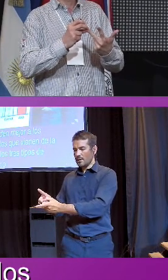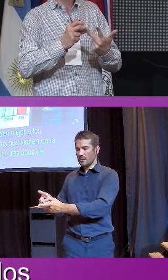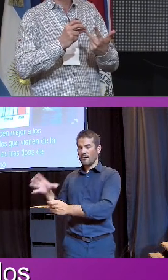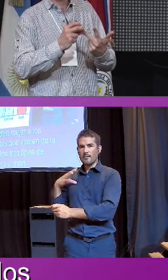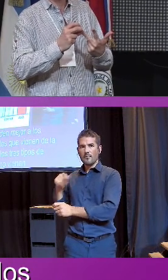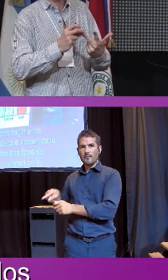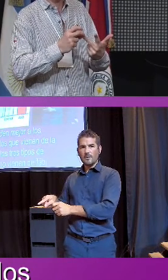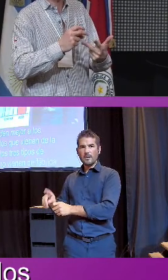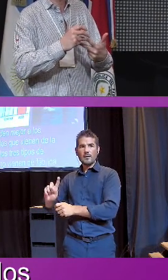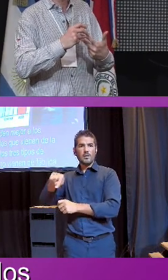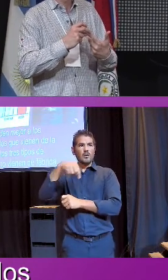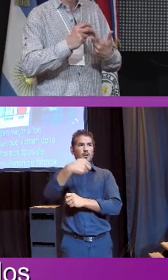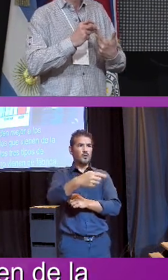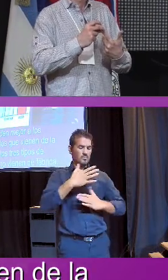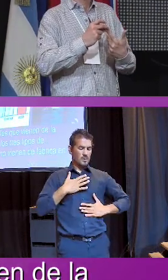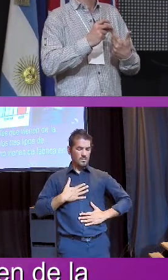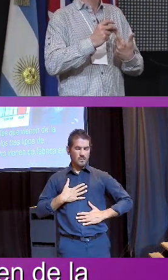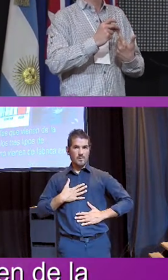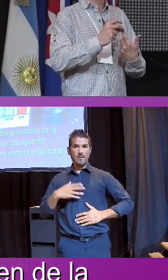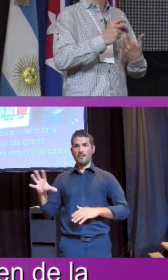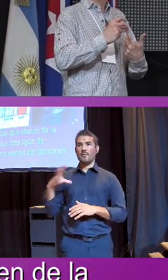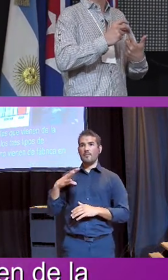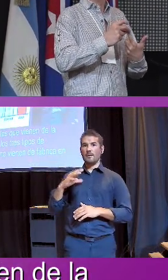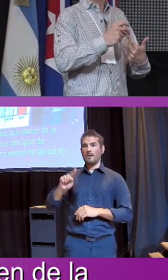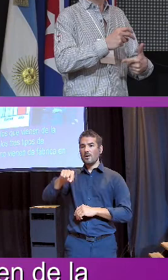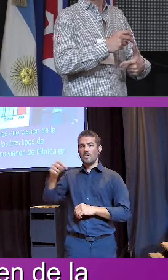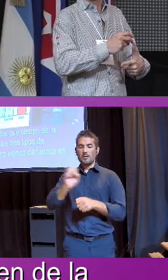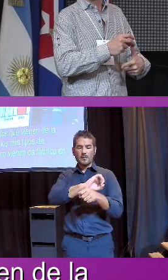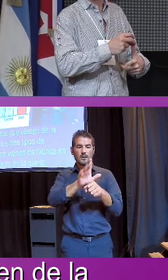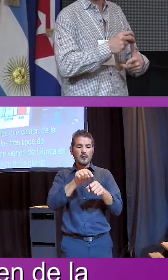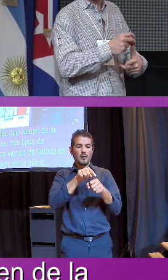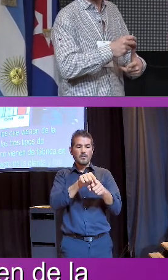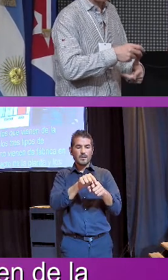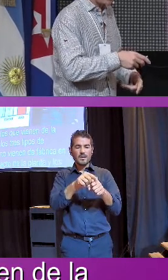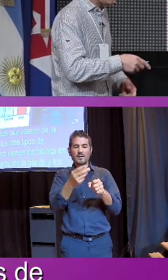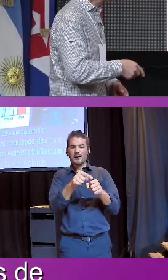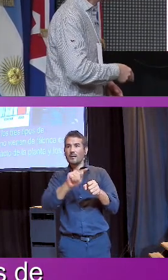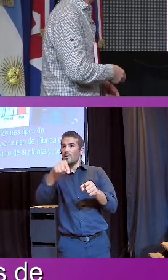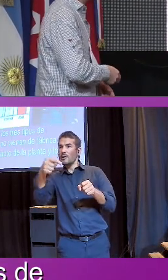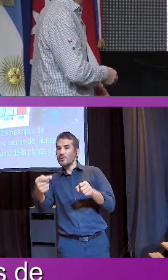de fábrica en nuestro cuerpo, los que vienen extracto de la planta y los sintéticos.